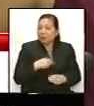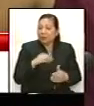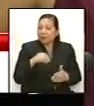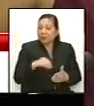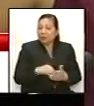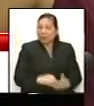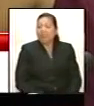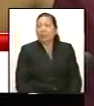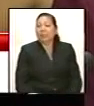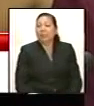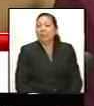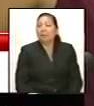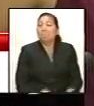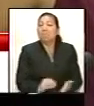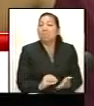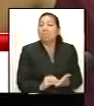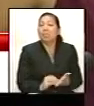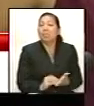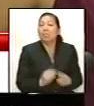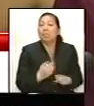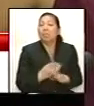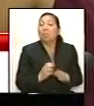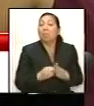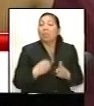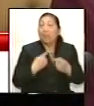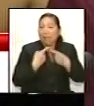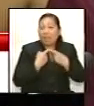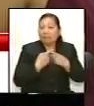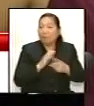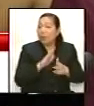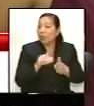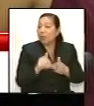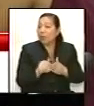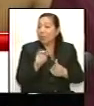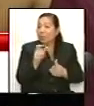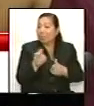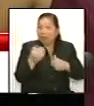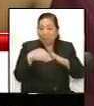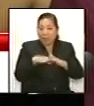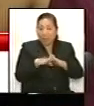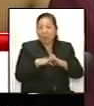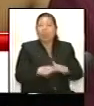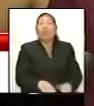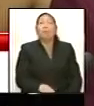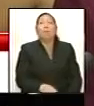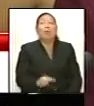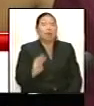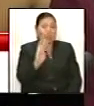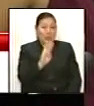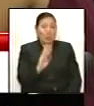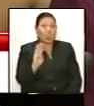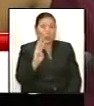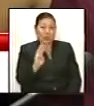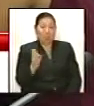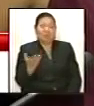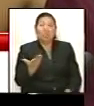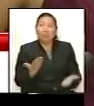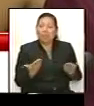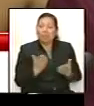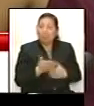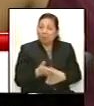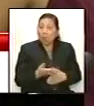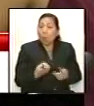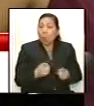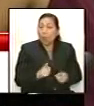plantear una pieza gráfica o alguna manera de poder informar a todas las personas que ingresan a nuestra plataforma dónde acudir